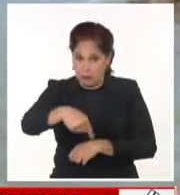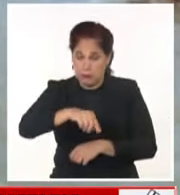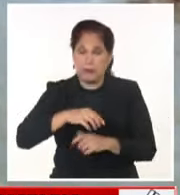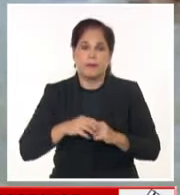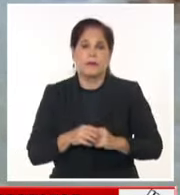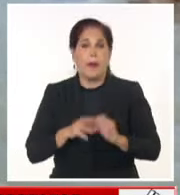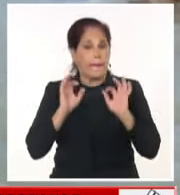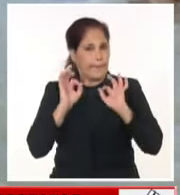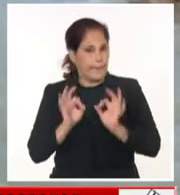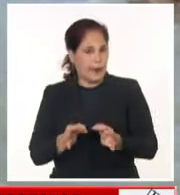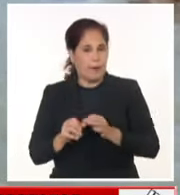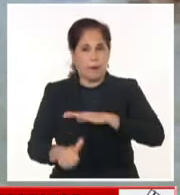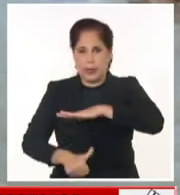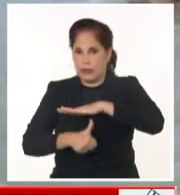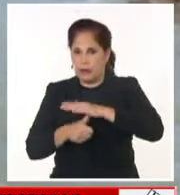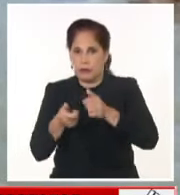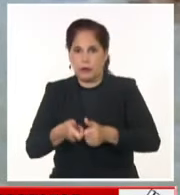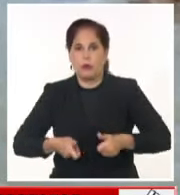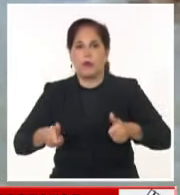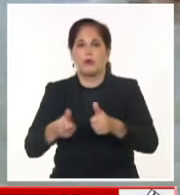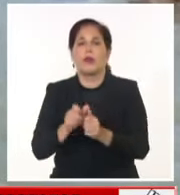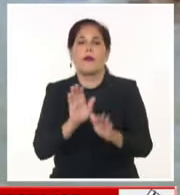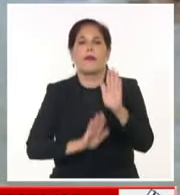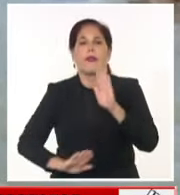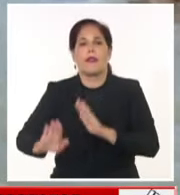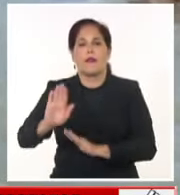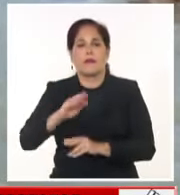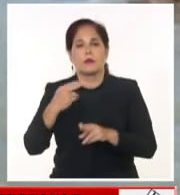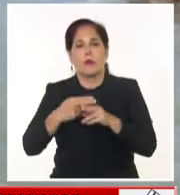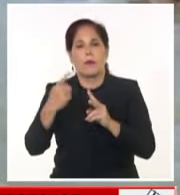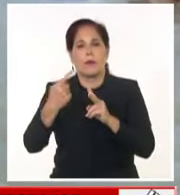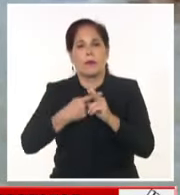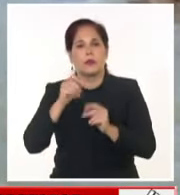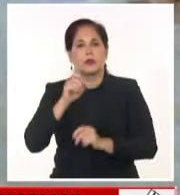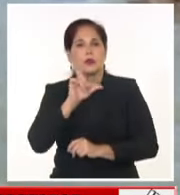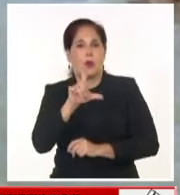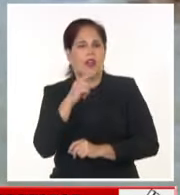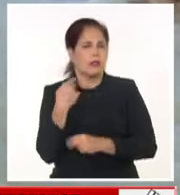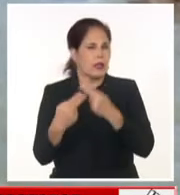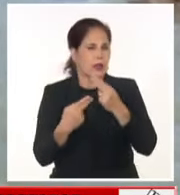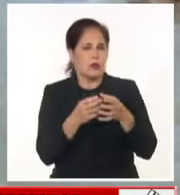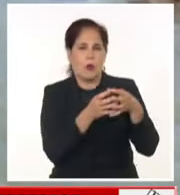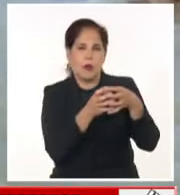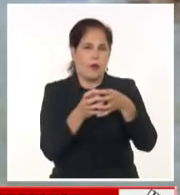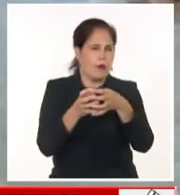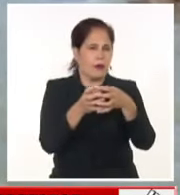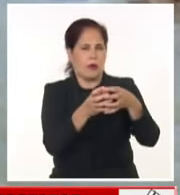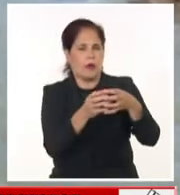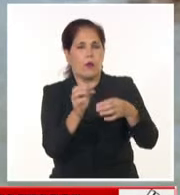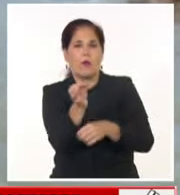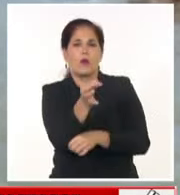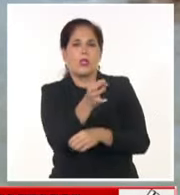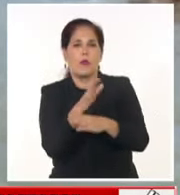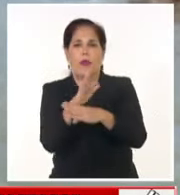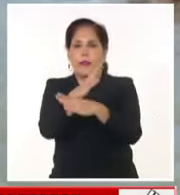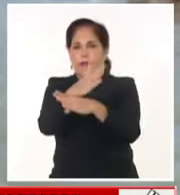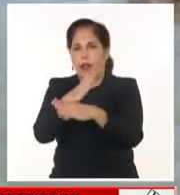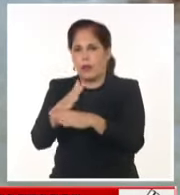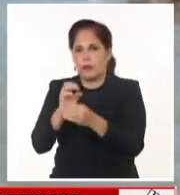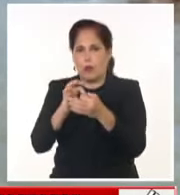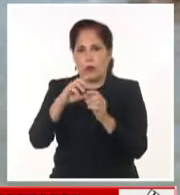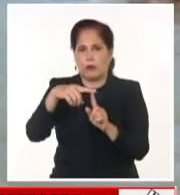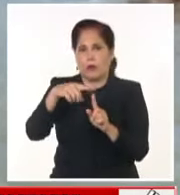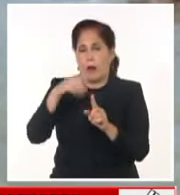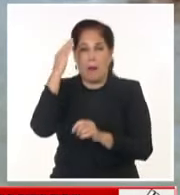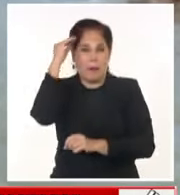por eso que el presidente del Consejo de Defensa, Joel Pérez García, realizó un recorrido por diferentes municipios de nuestro territorio